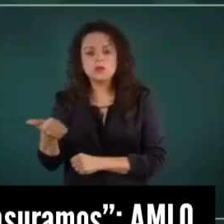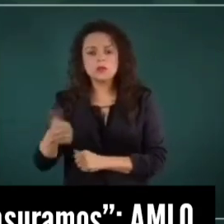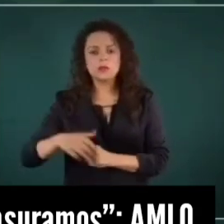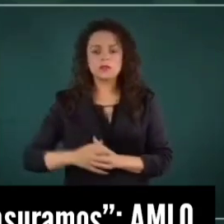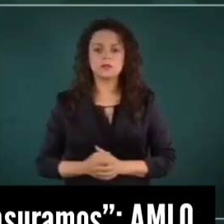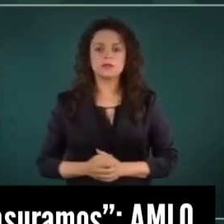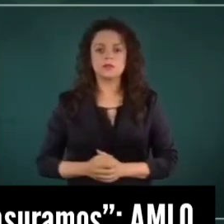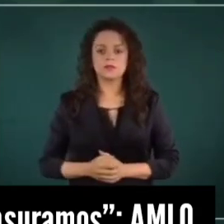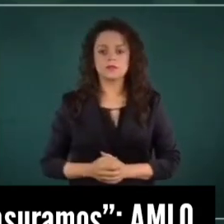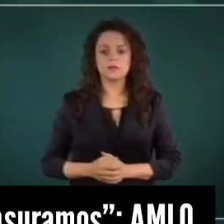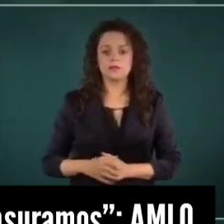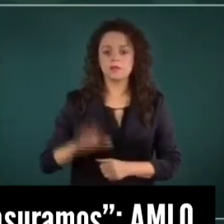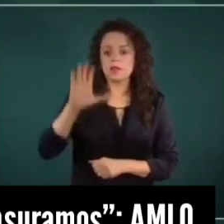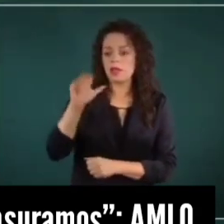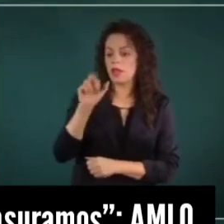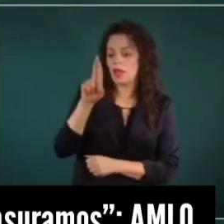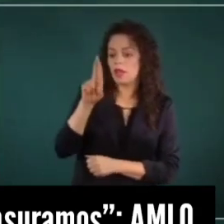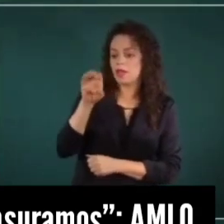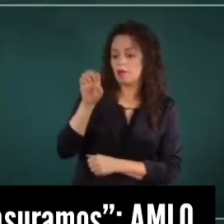el de Carmen Aristegui,